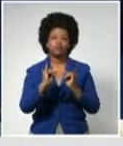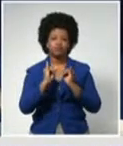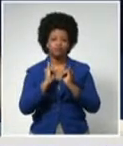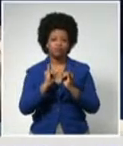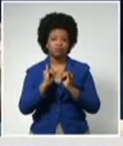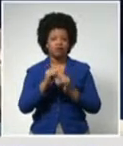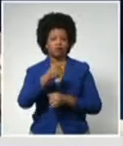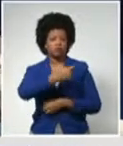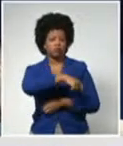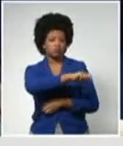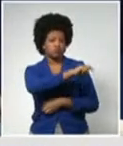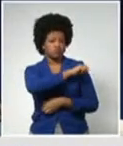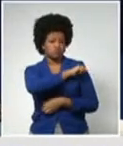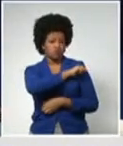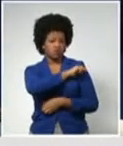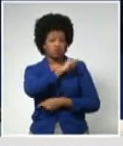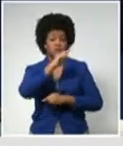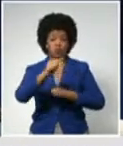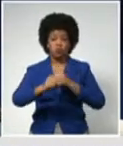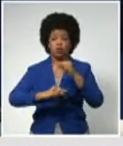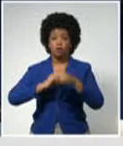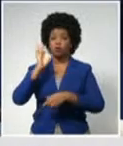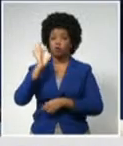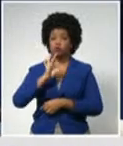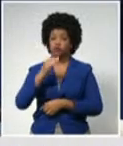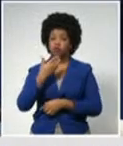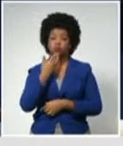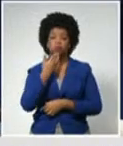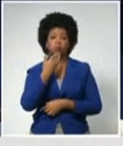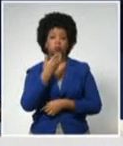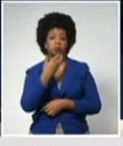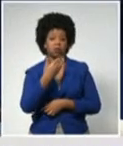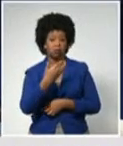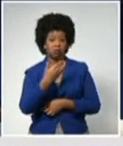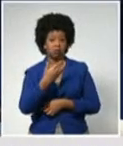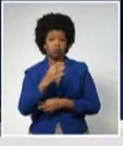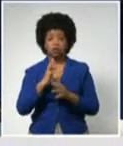evolucionando, vayan consolidándose en algunos otros territorios